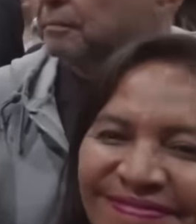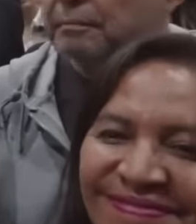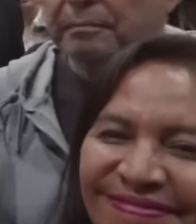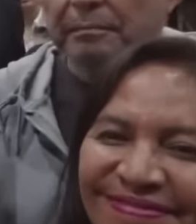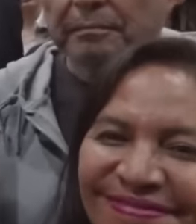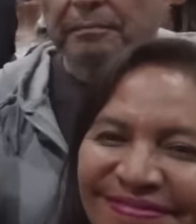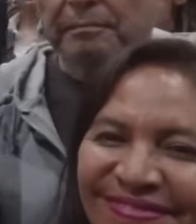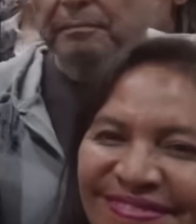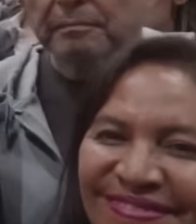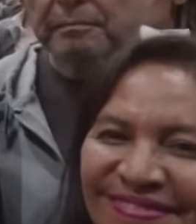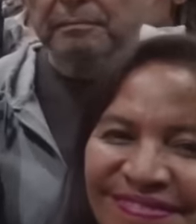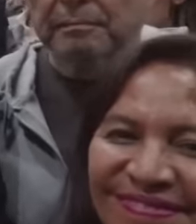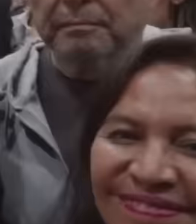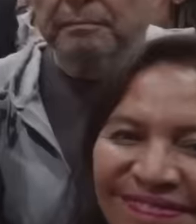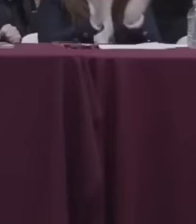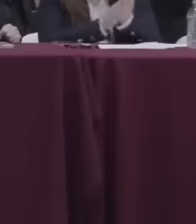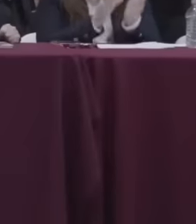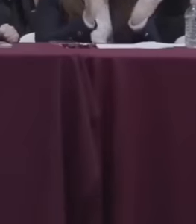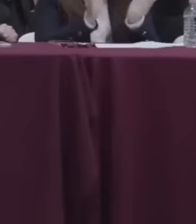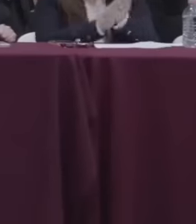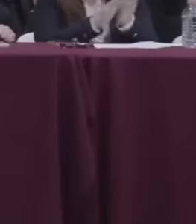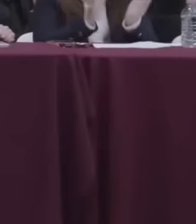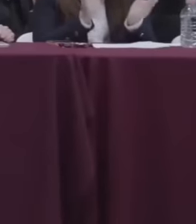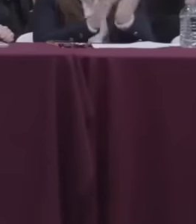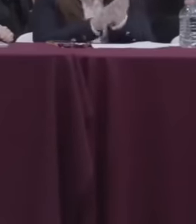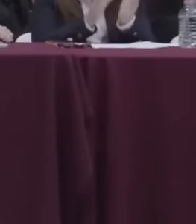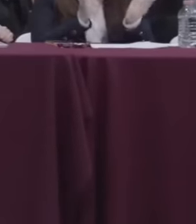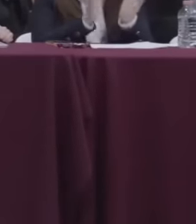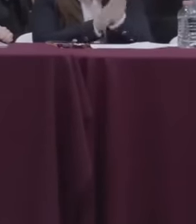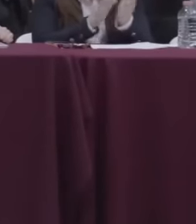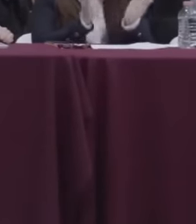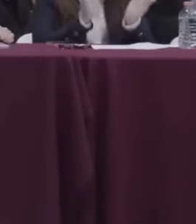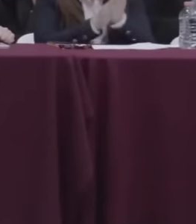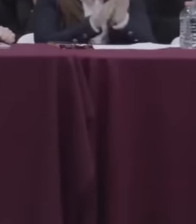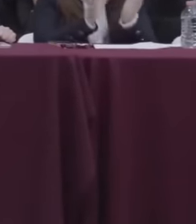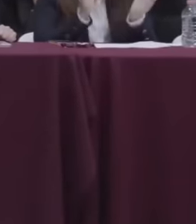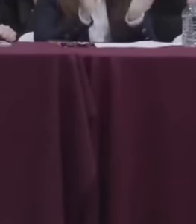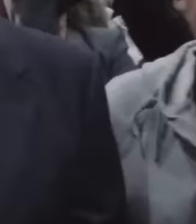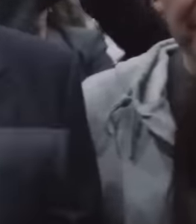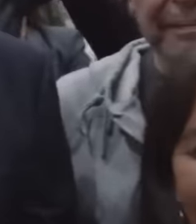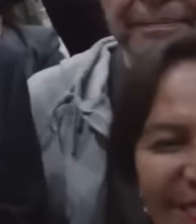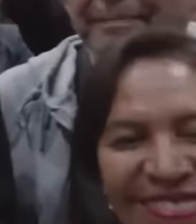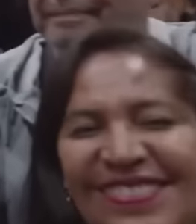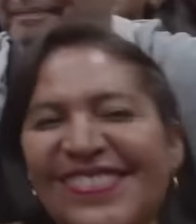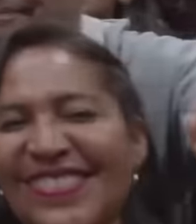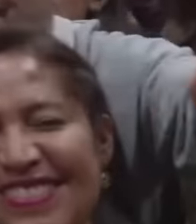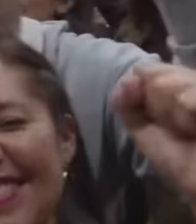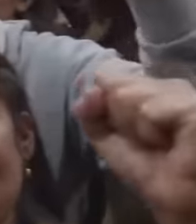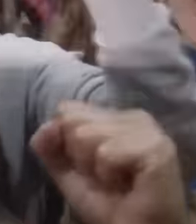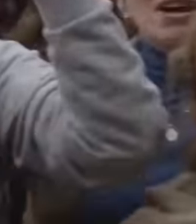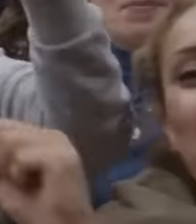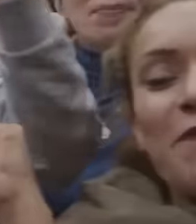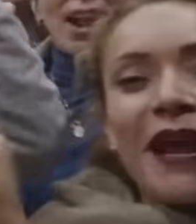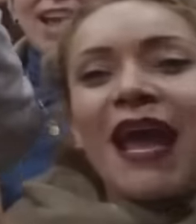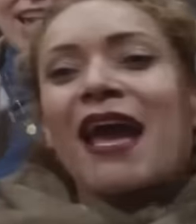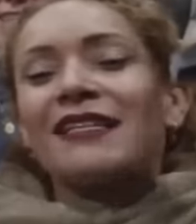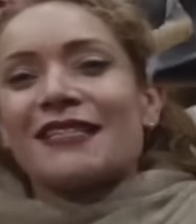del movimiento de Morena, del PT, y sostenerse con ánimo, con